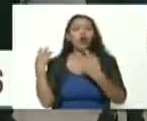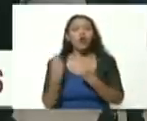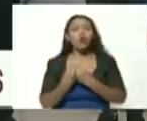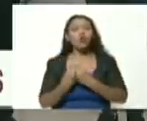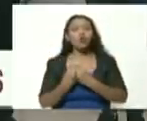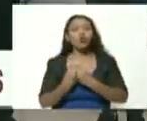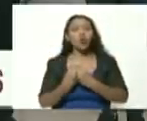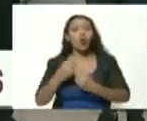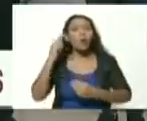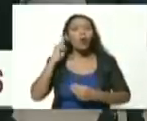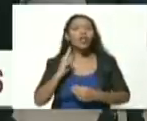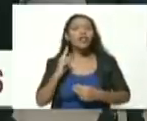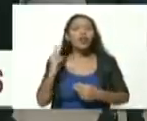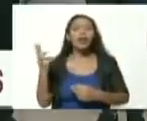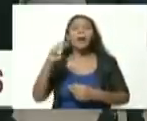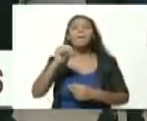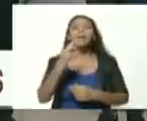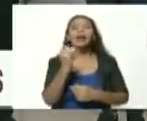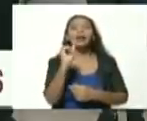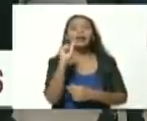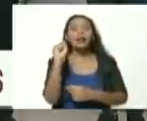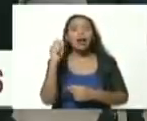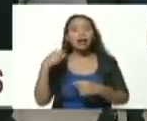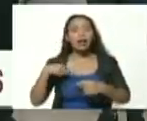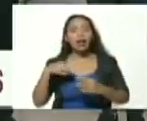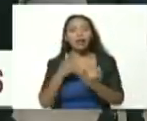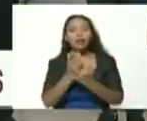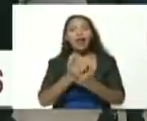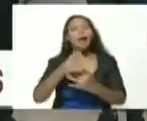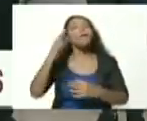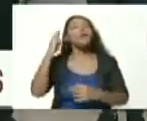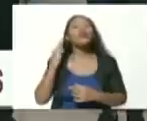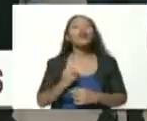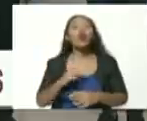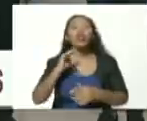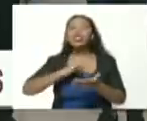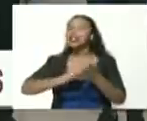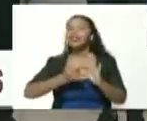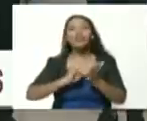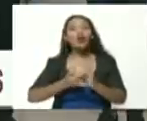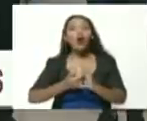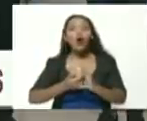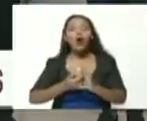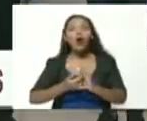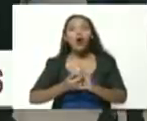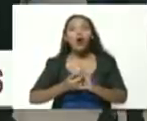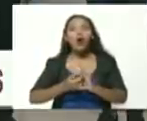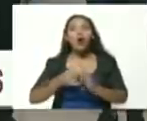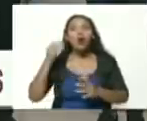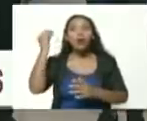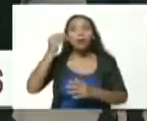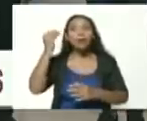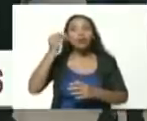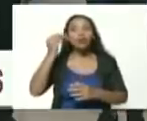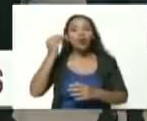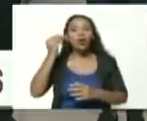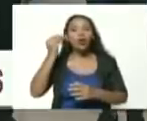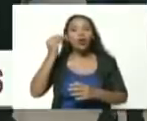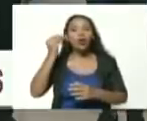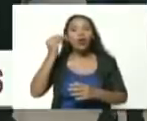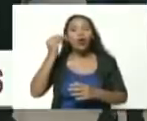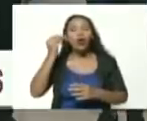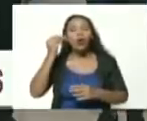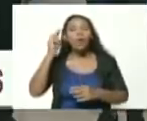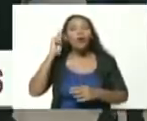Martí, aquí entre bolivarianos, celebrando lo que significó, lo que pensó Bolívar hace siglos,